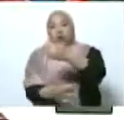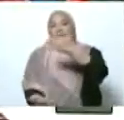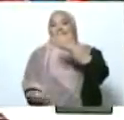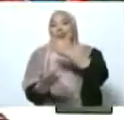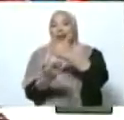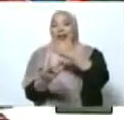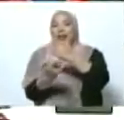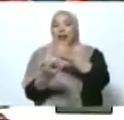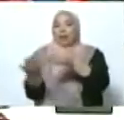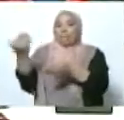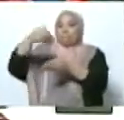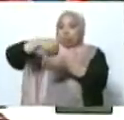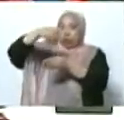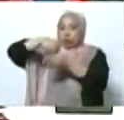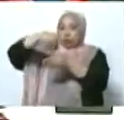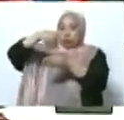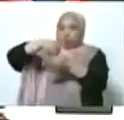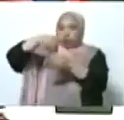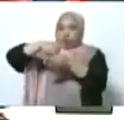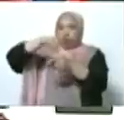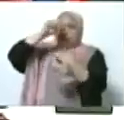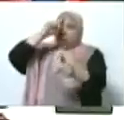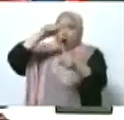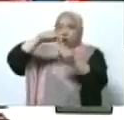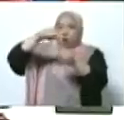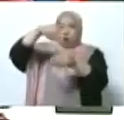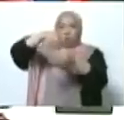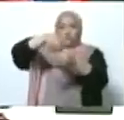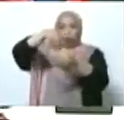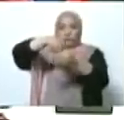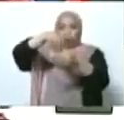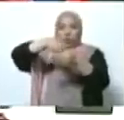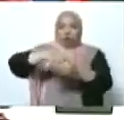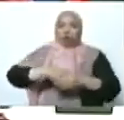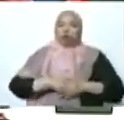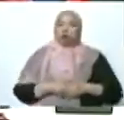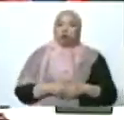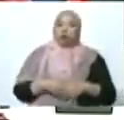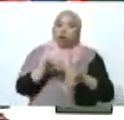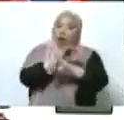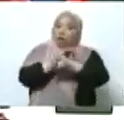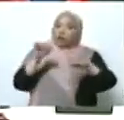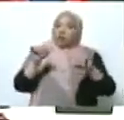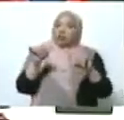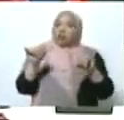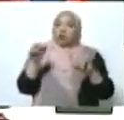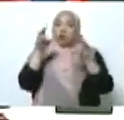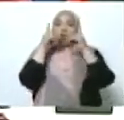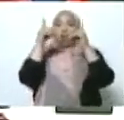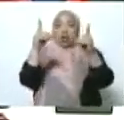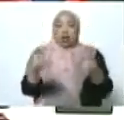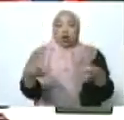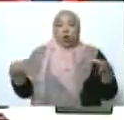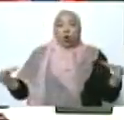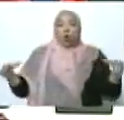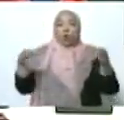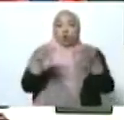para fusionarla. Luego de las discusiones se ha concluido que organización tiene un perfil